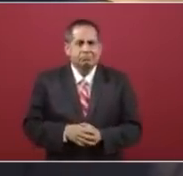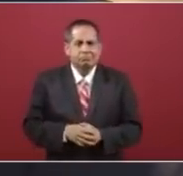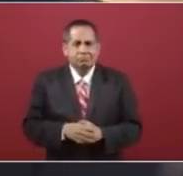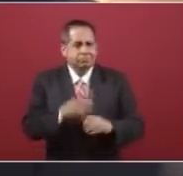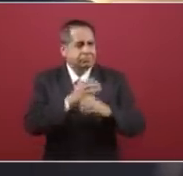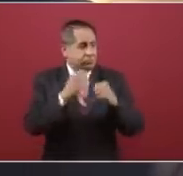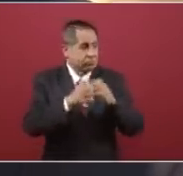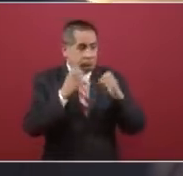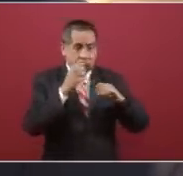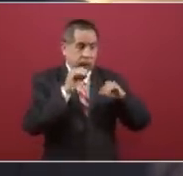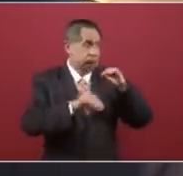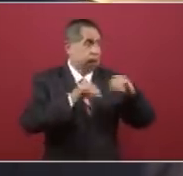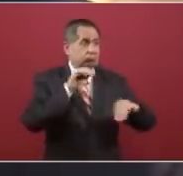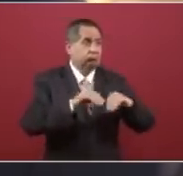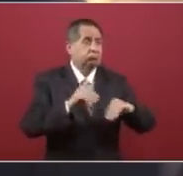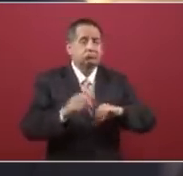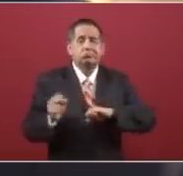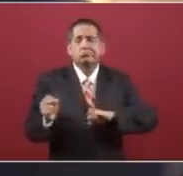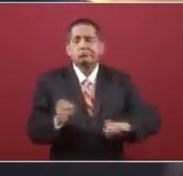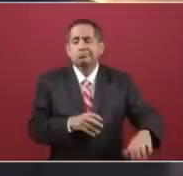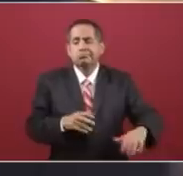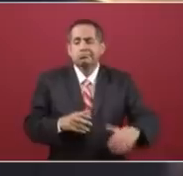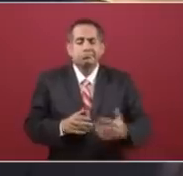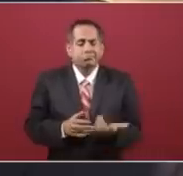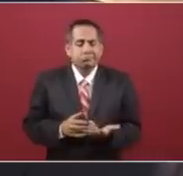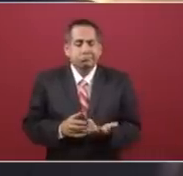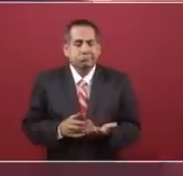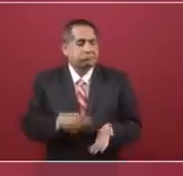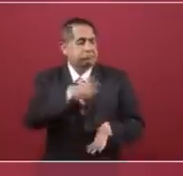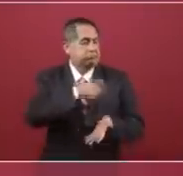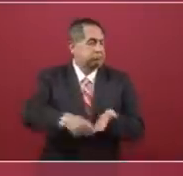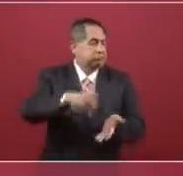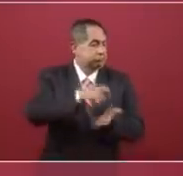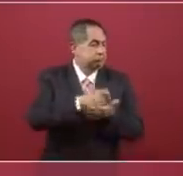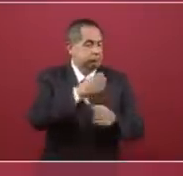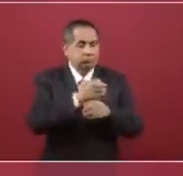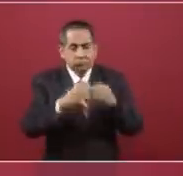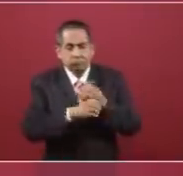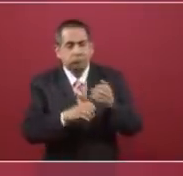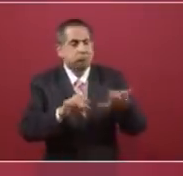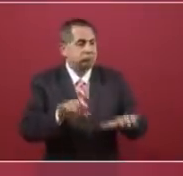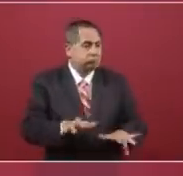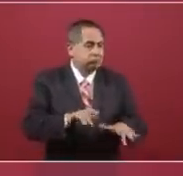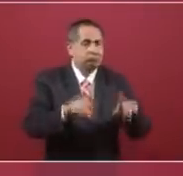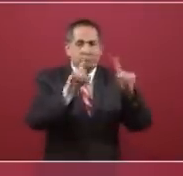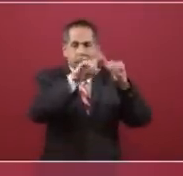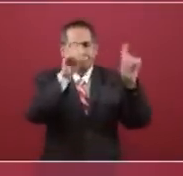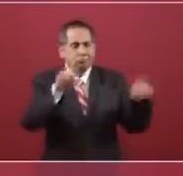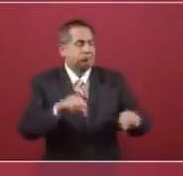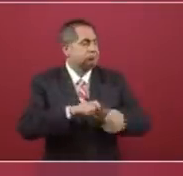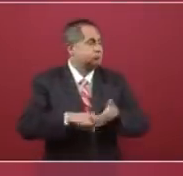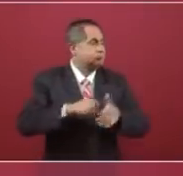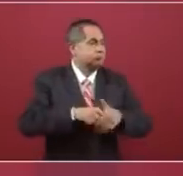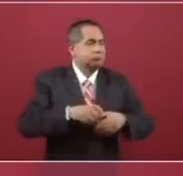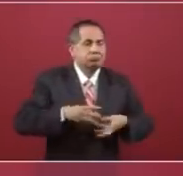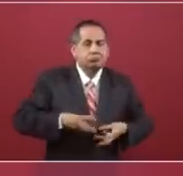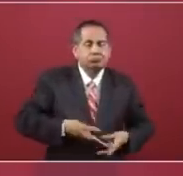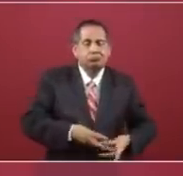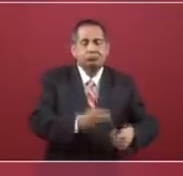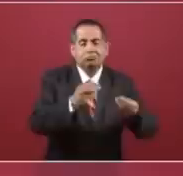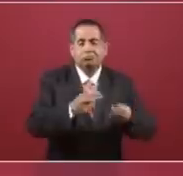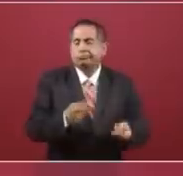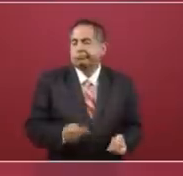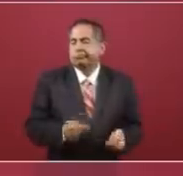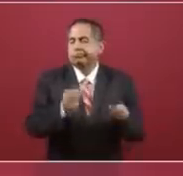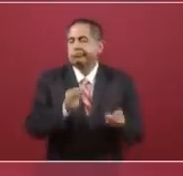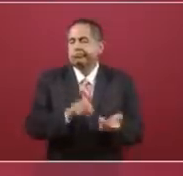todo eso se hizo para comprar equipos y eh hacer